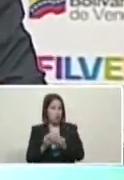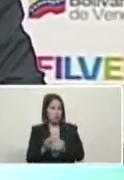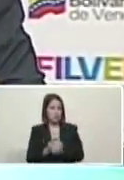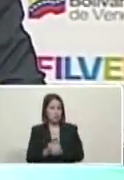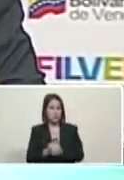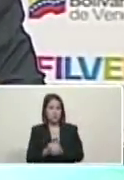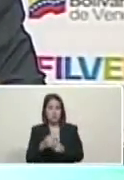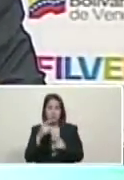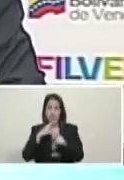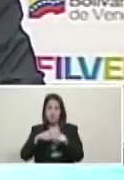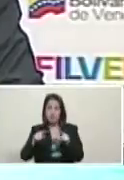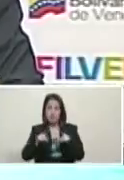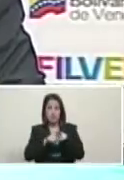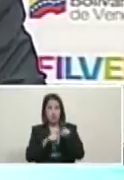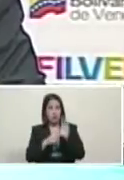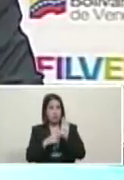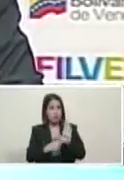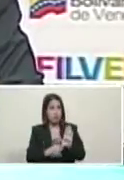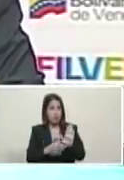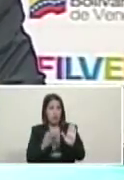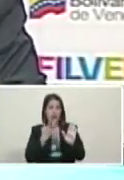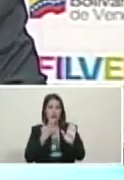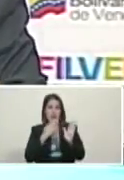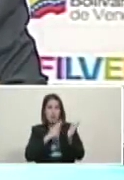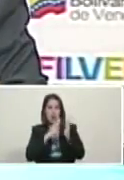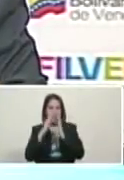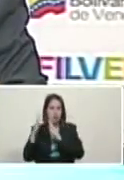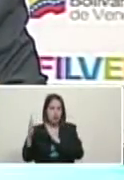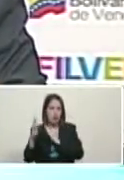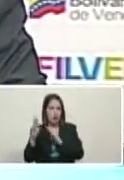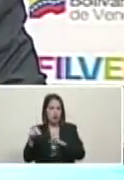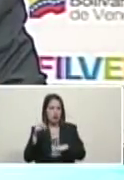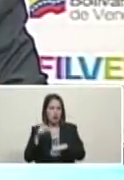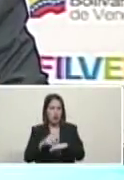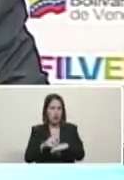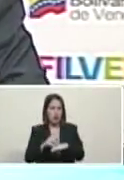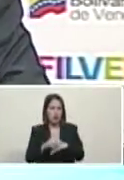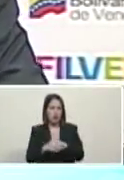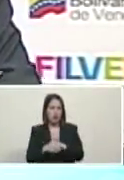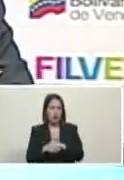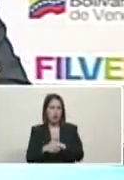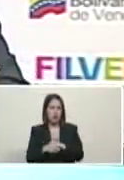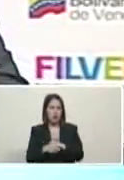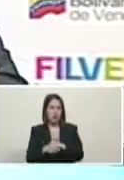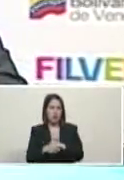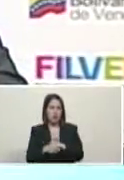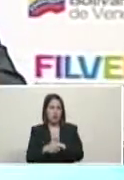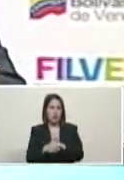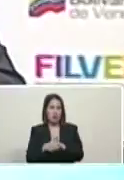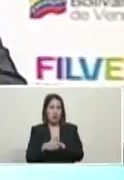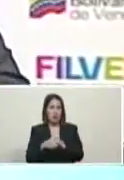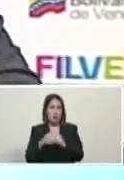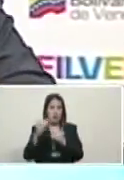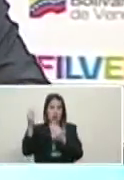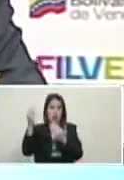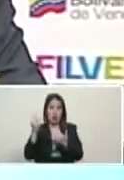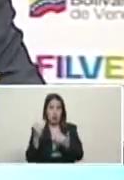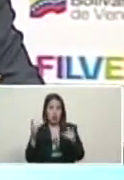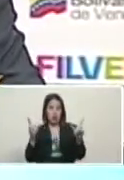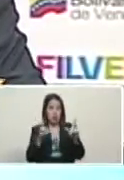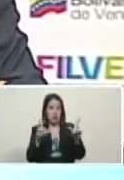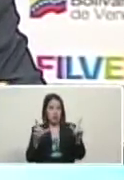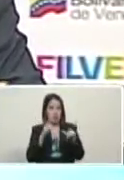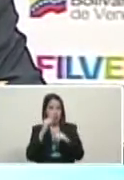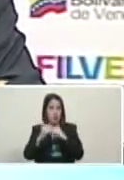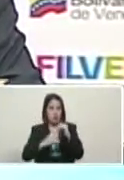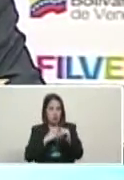Pero tomemos este ejemplo que yo pongo de la Biblioteca Nacional. Tiene que venir una televisora internacional, me parece